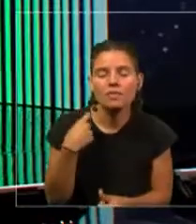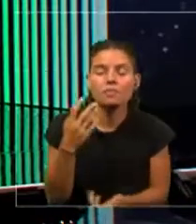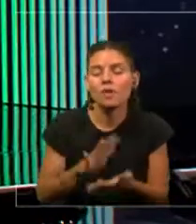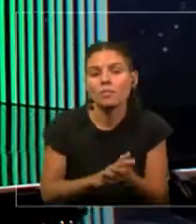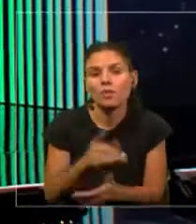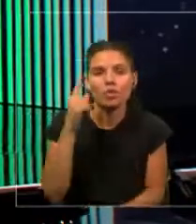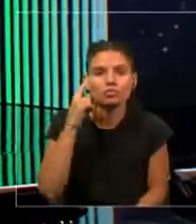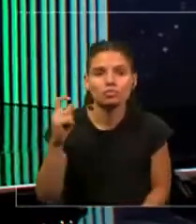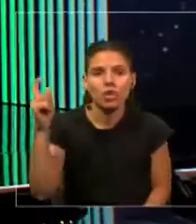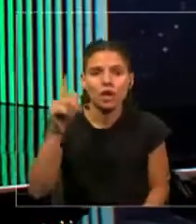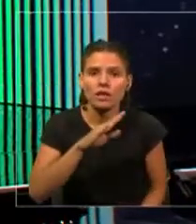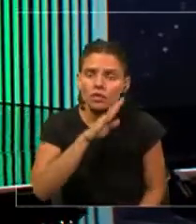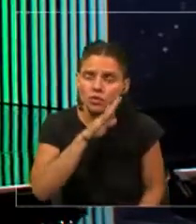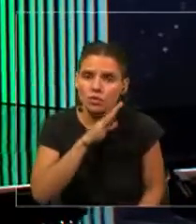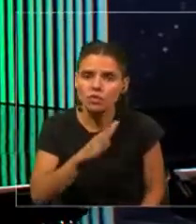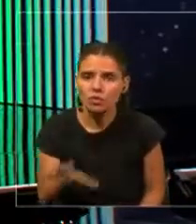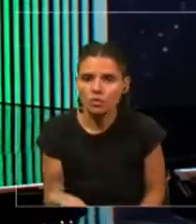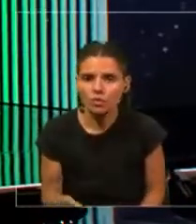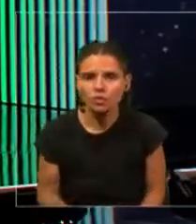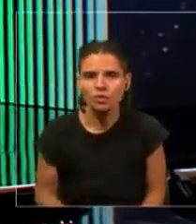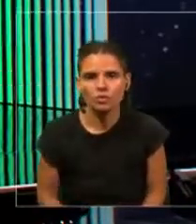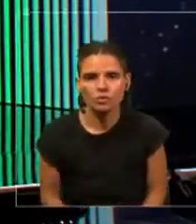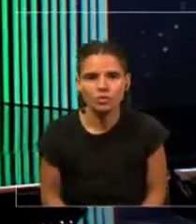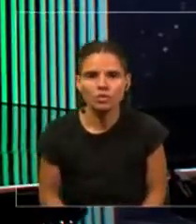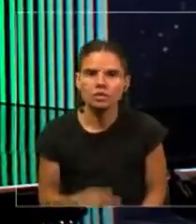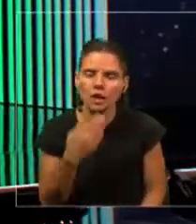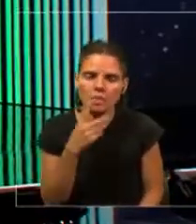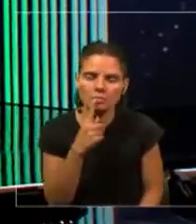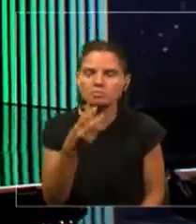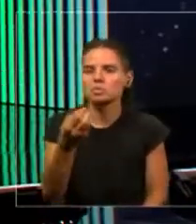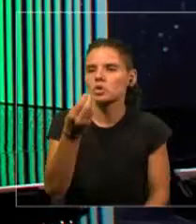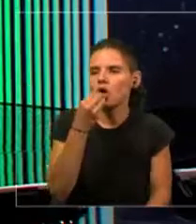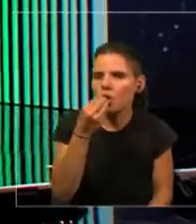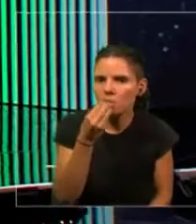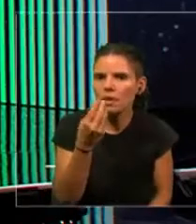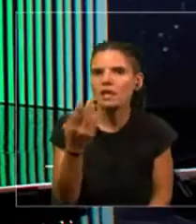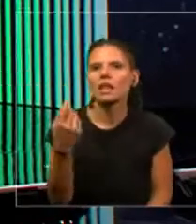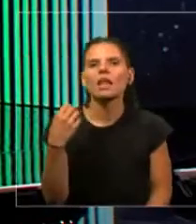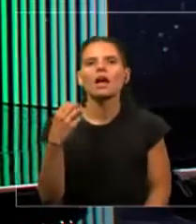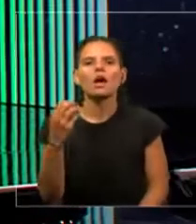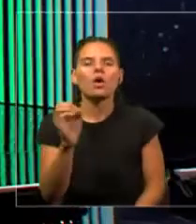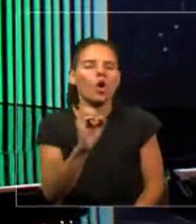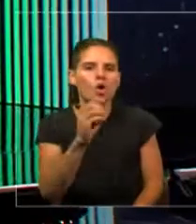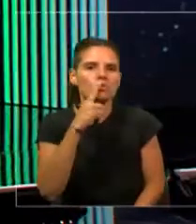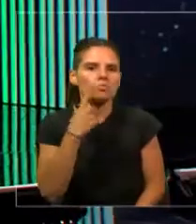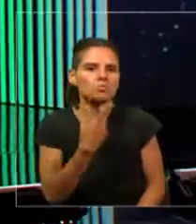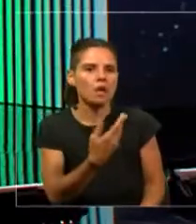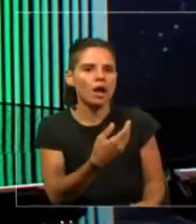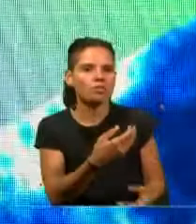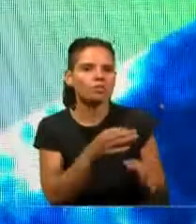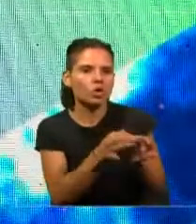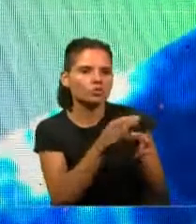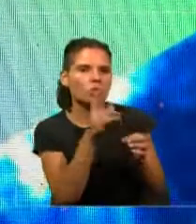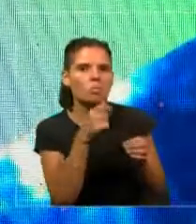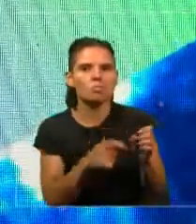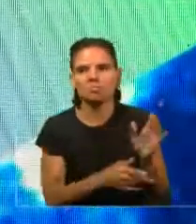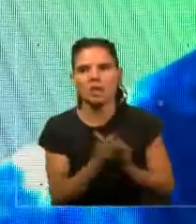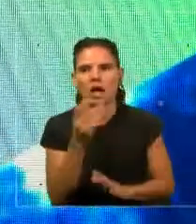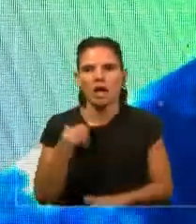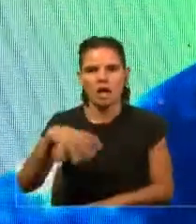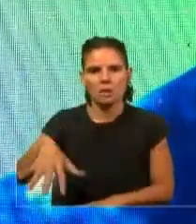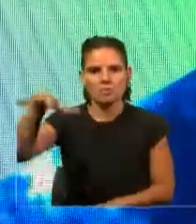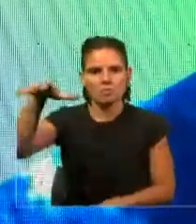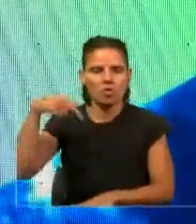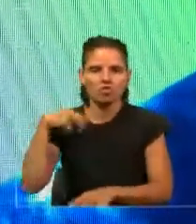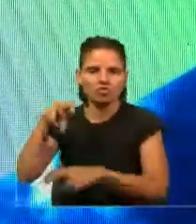sueño, complemento alimentario, o nos va a aconsejar una estadía en la montaña, por ejemplo. Yo hablo de